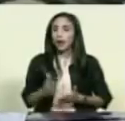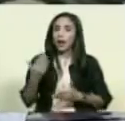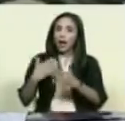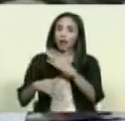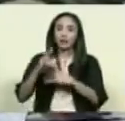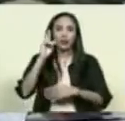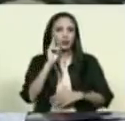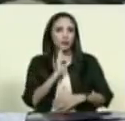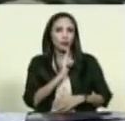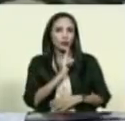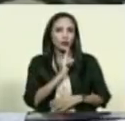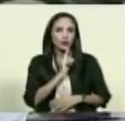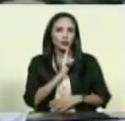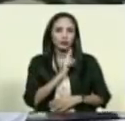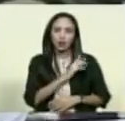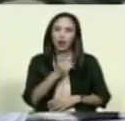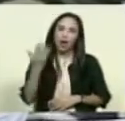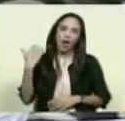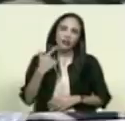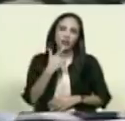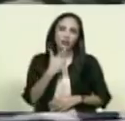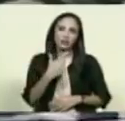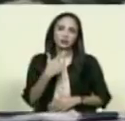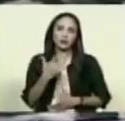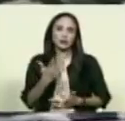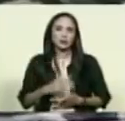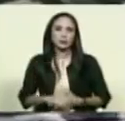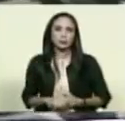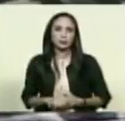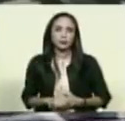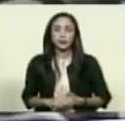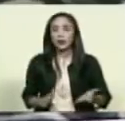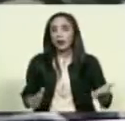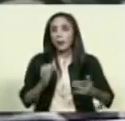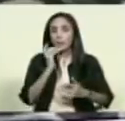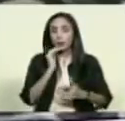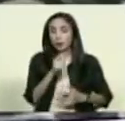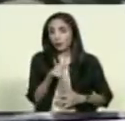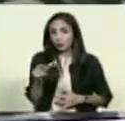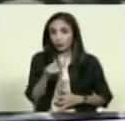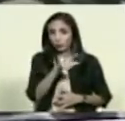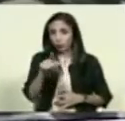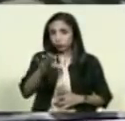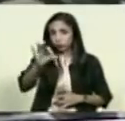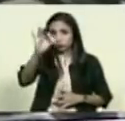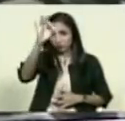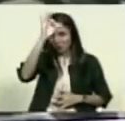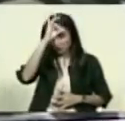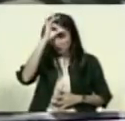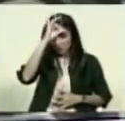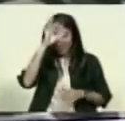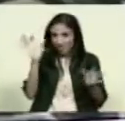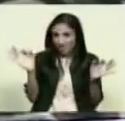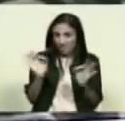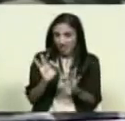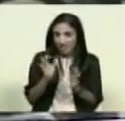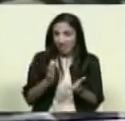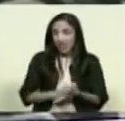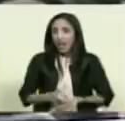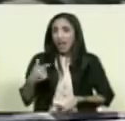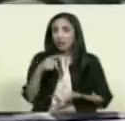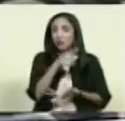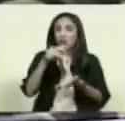en su época y tiene plena vigencia, por la ignorancia se nos ha dominado más que por la